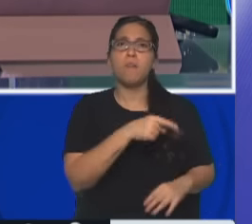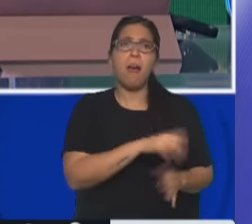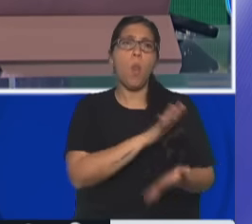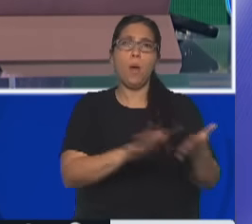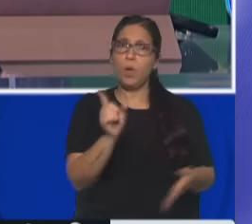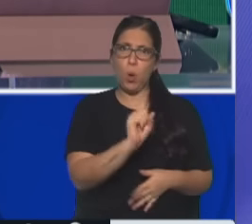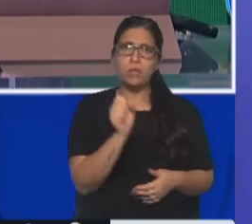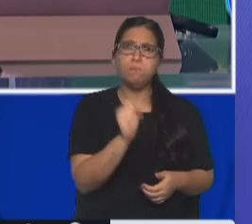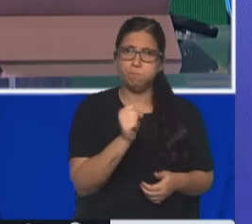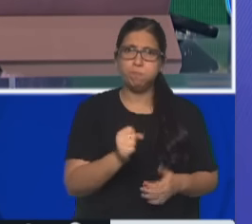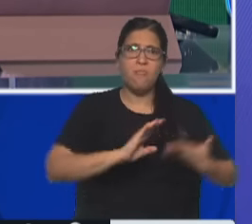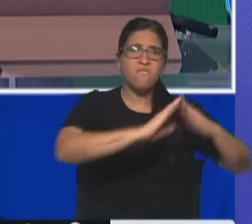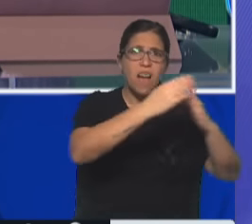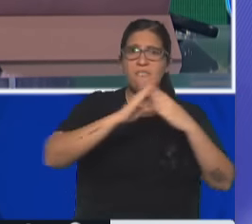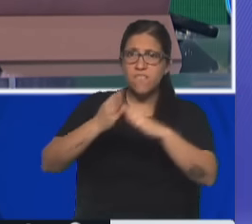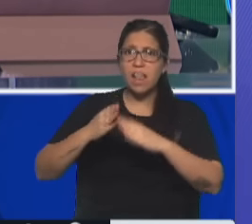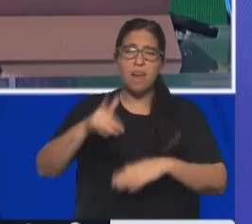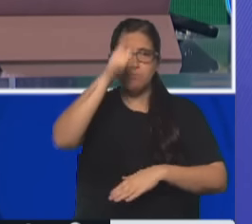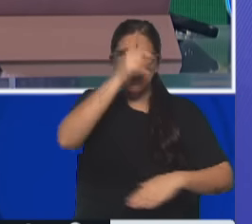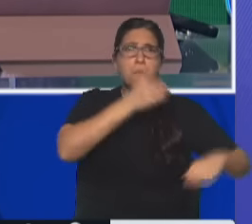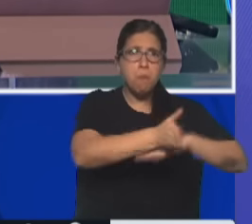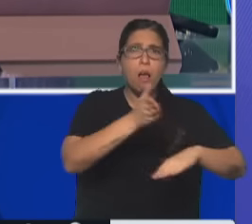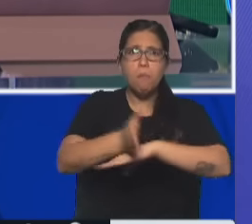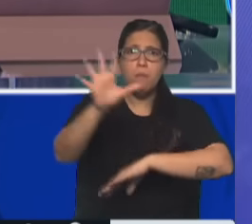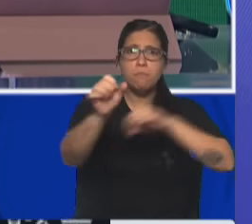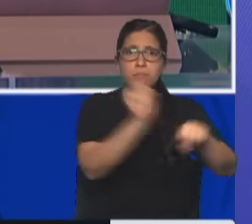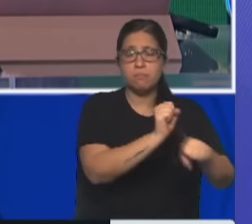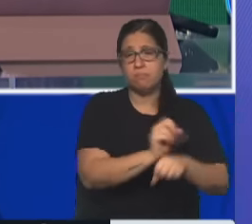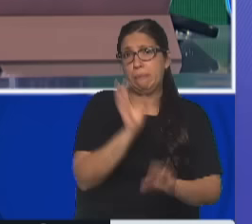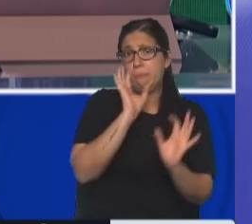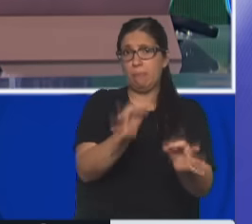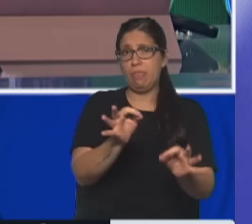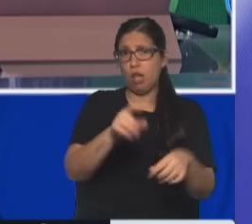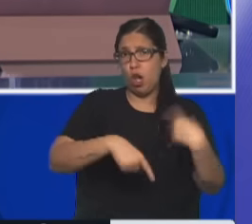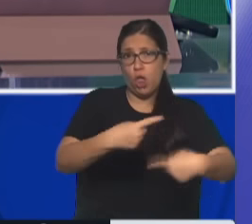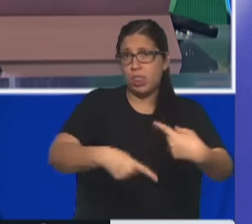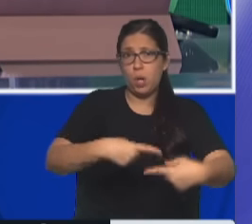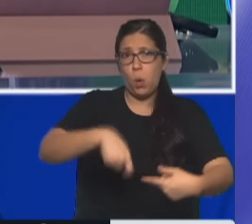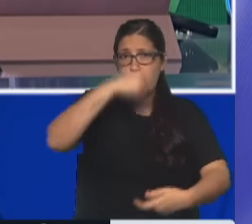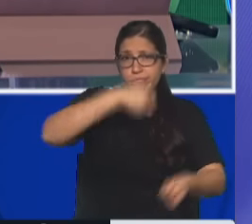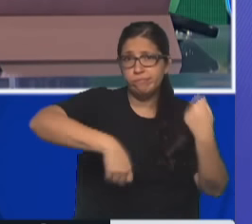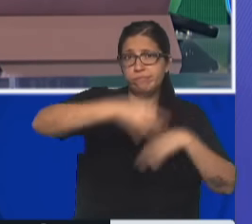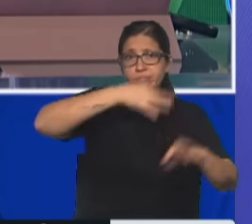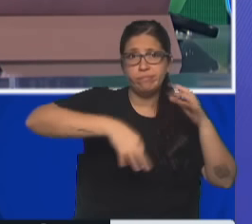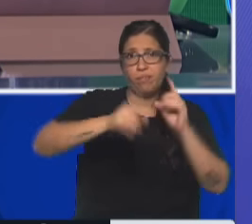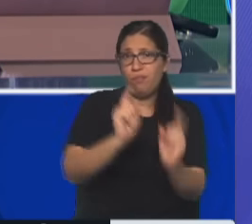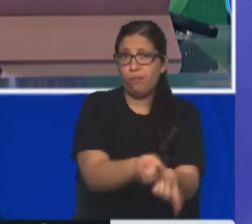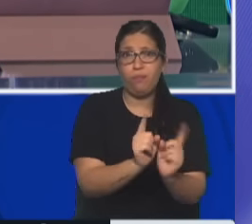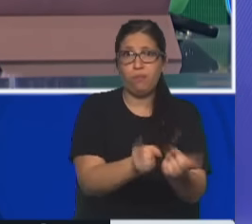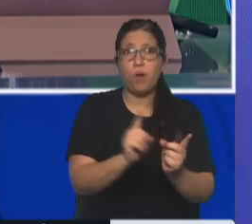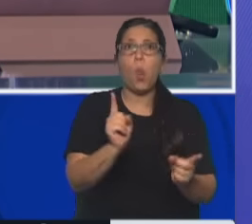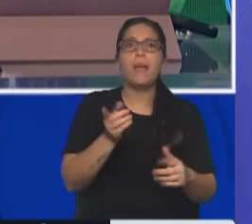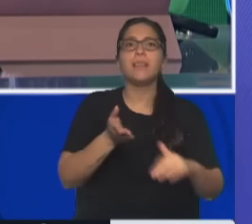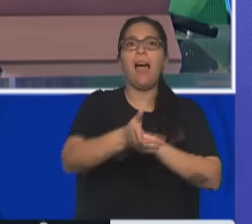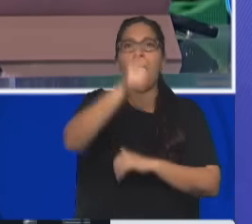hecho en distintas favelas, y lo que hemos visto es que la criminalidad ha continuado, es decir, que tampoco pareciera que esto fuera a cambiar la